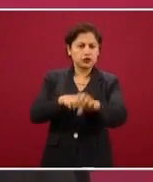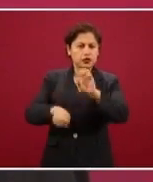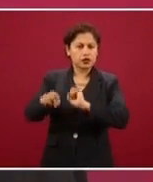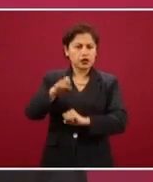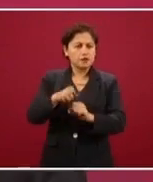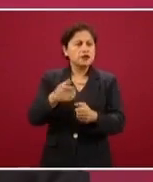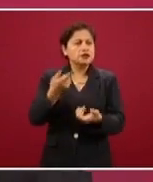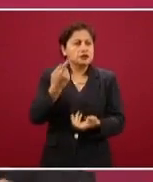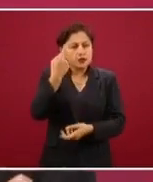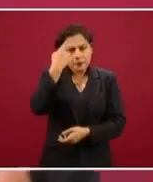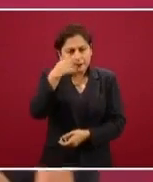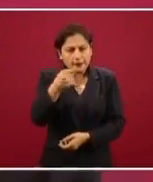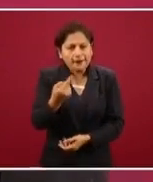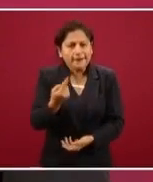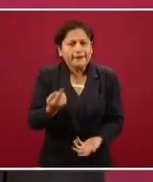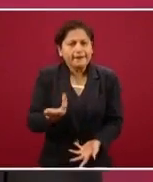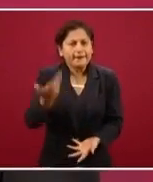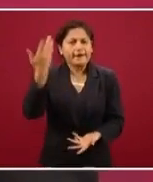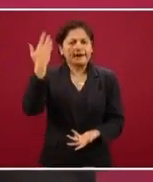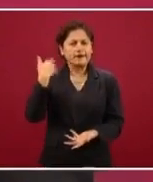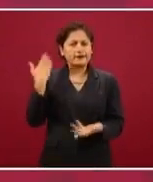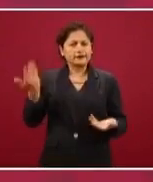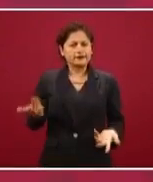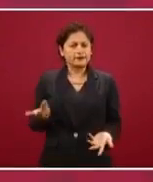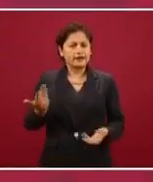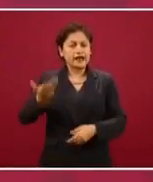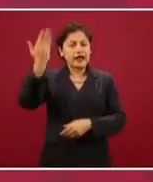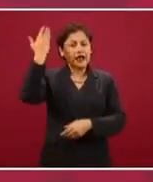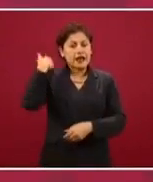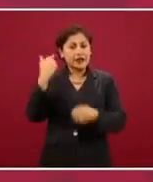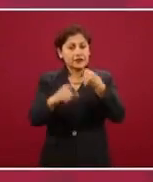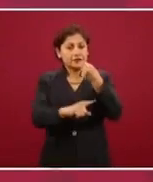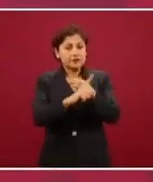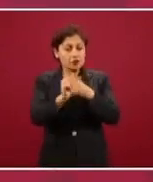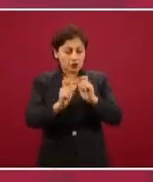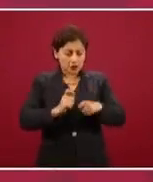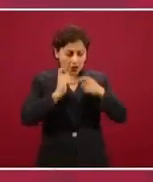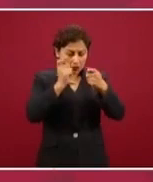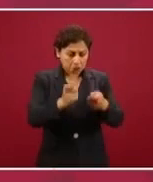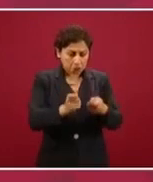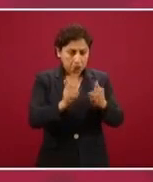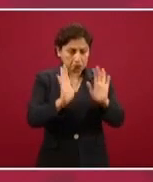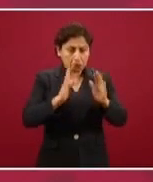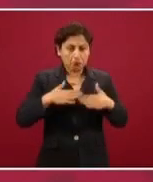Nos toca a nosotros estar enfrentando estos asuntos y por eso